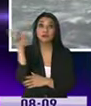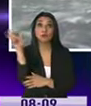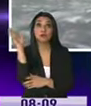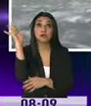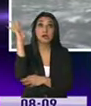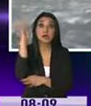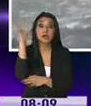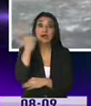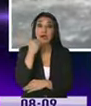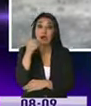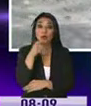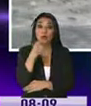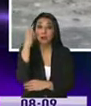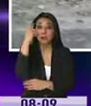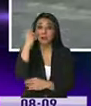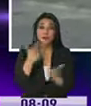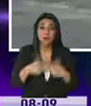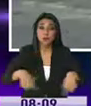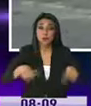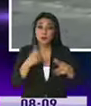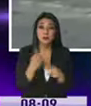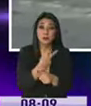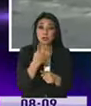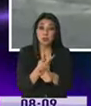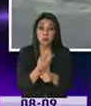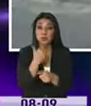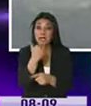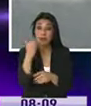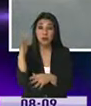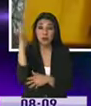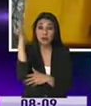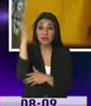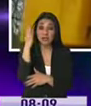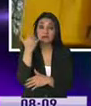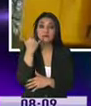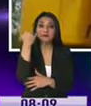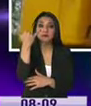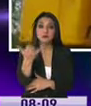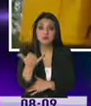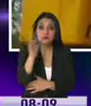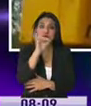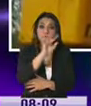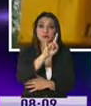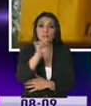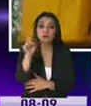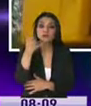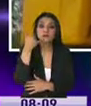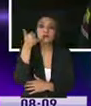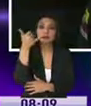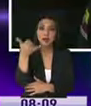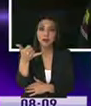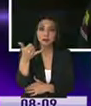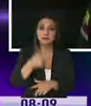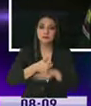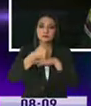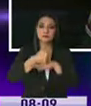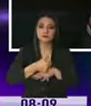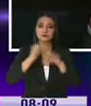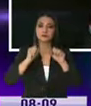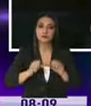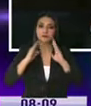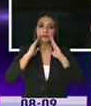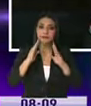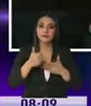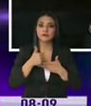los árboles, y si usted cree que está en una zona de riesgo, hay muchos árboles, llame inmediatamente a la autoridad. El EQ911 le va